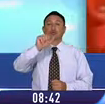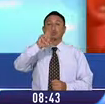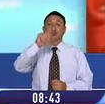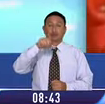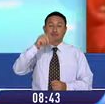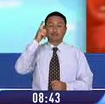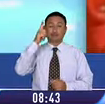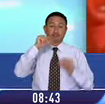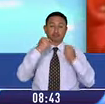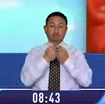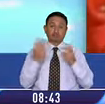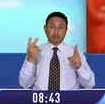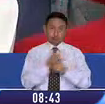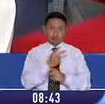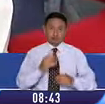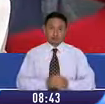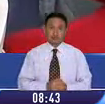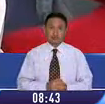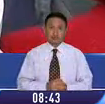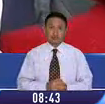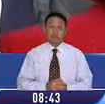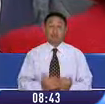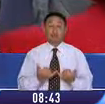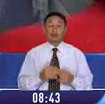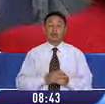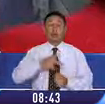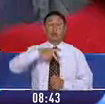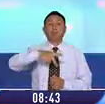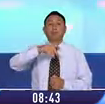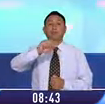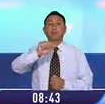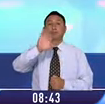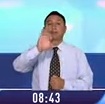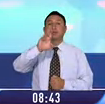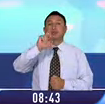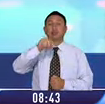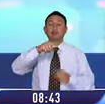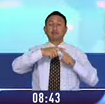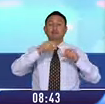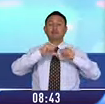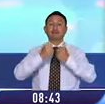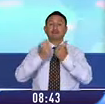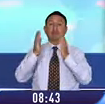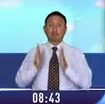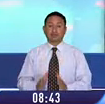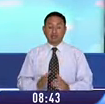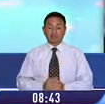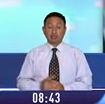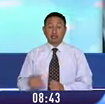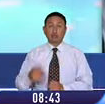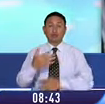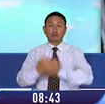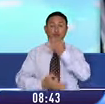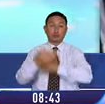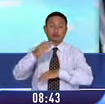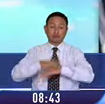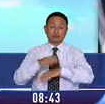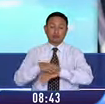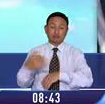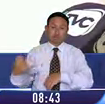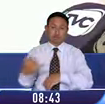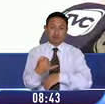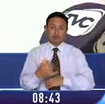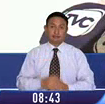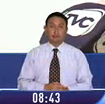una organización delincuencial. Y en estas horas, Peter Kahlo, ex asambleísta de Pachacútic, procesado por supuesto delito